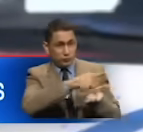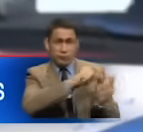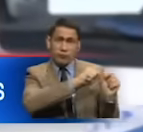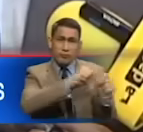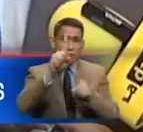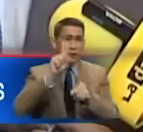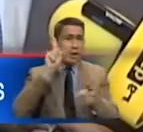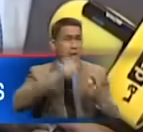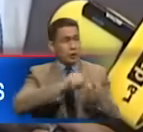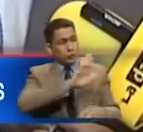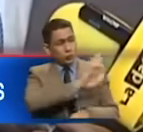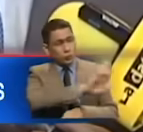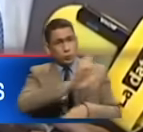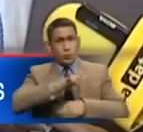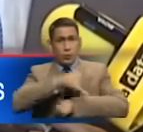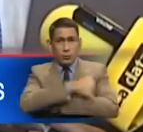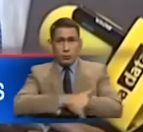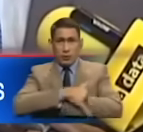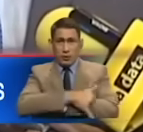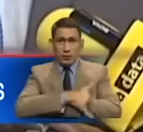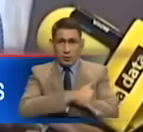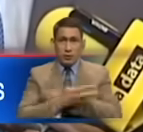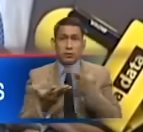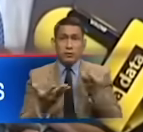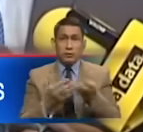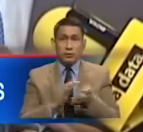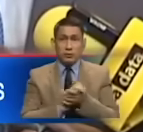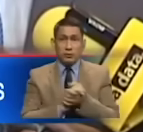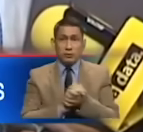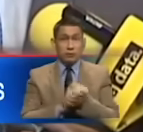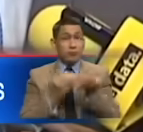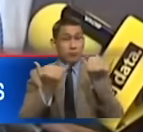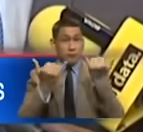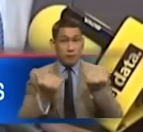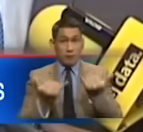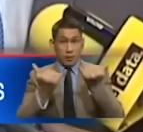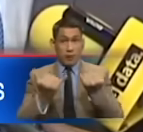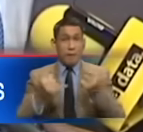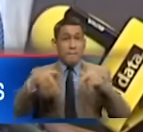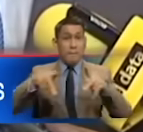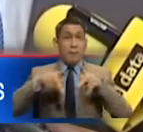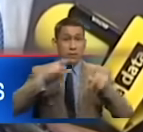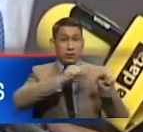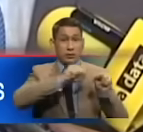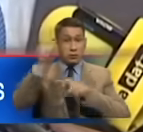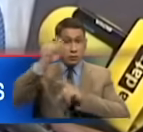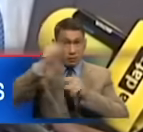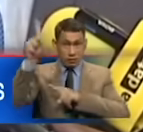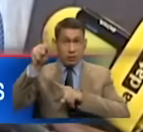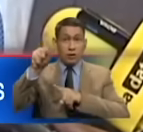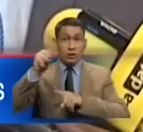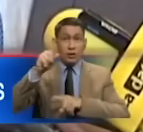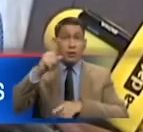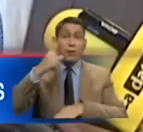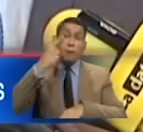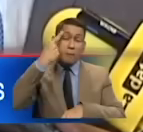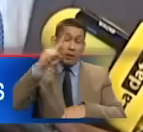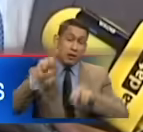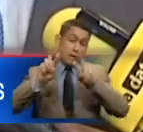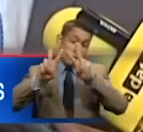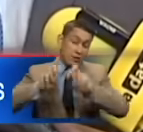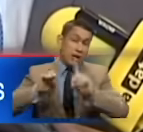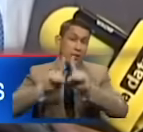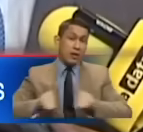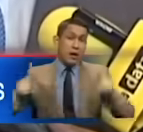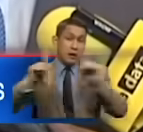de información. Para elevar la tarjeta de migración andina a declaración juramentada, ¿con el fin de qué? De obtener información